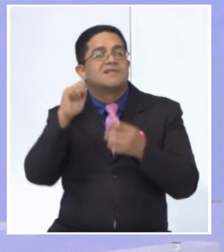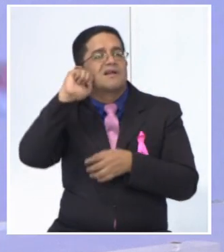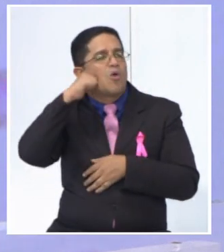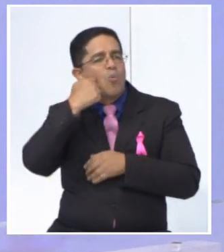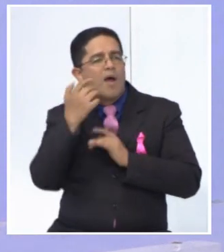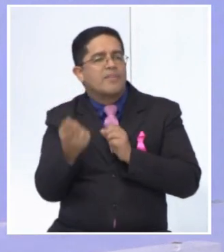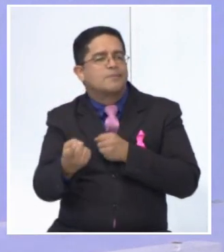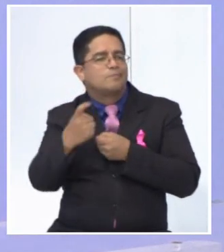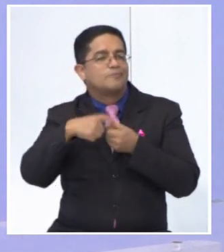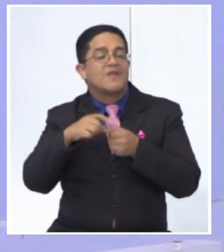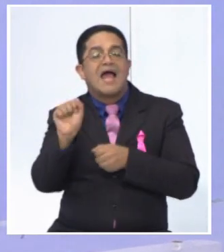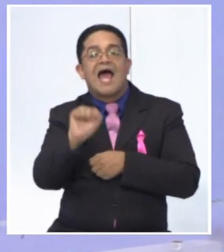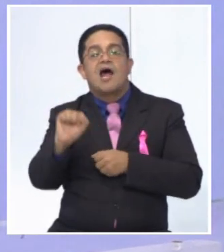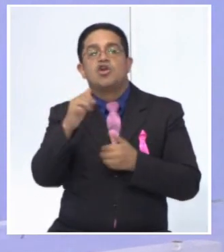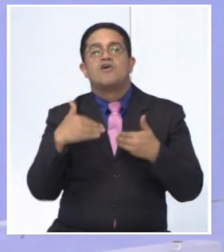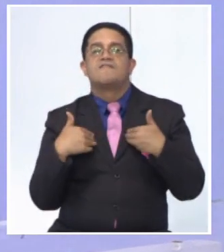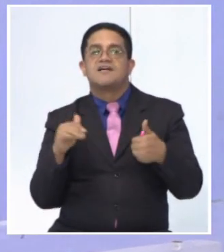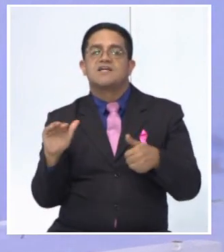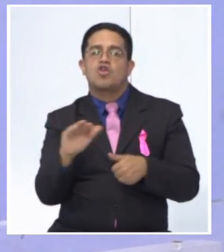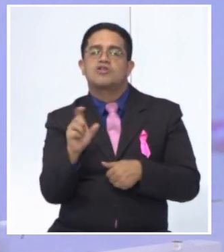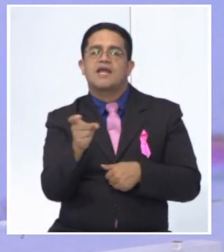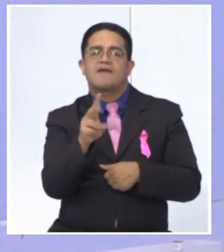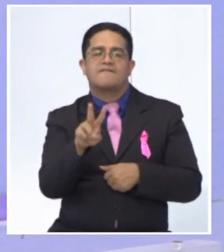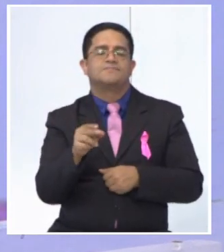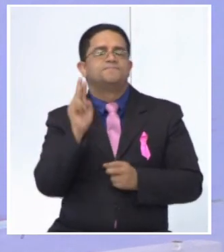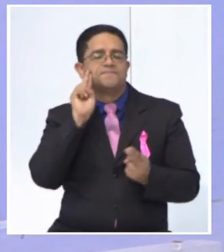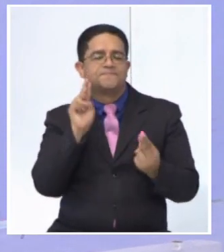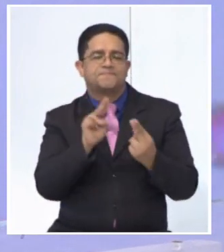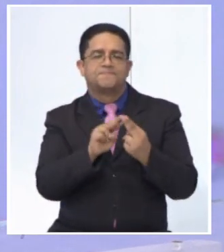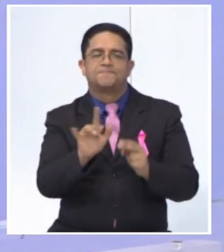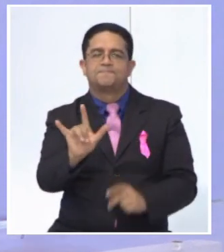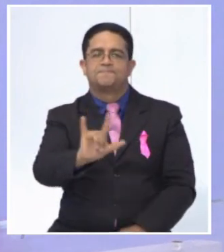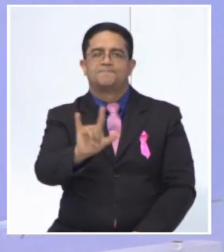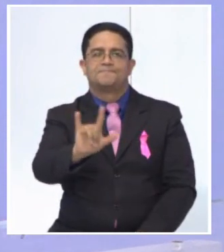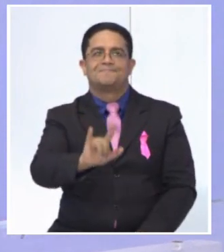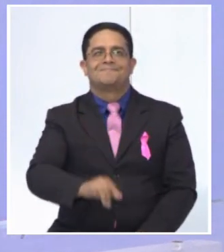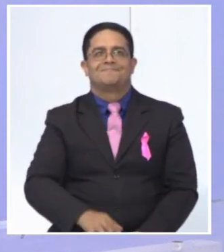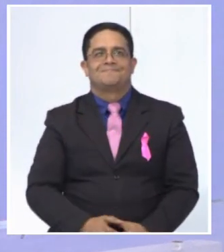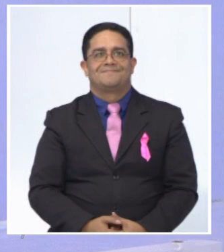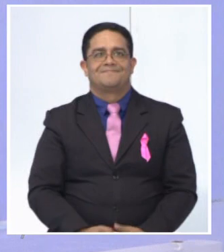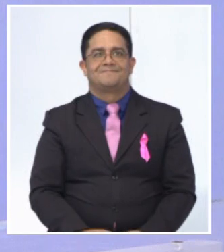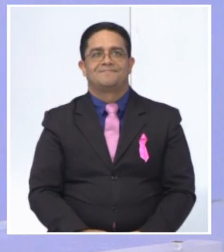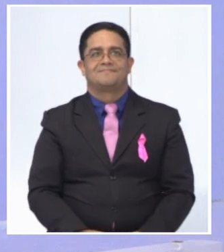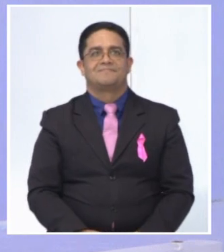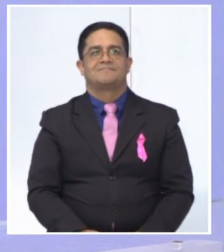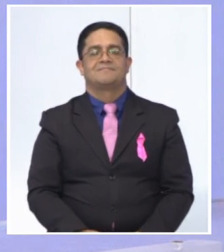Recuerden nuestras cuentas, @salud_b y @ArielJSala. Será hasta una próxima oportunidad.